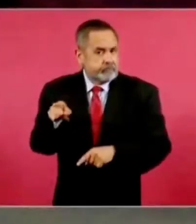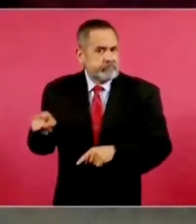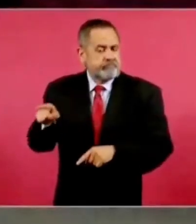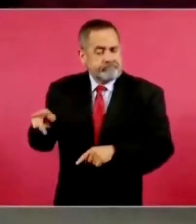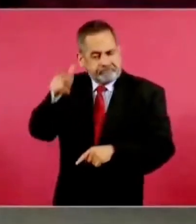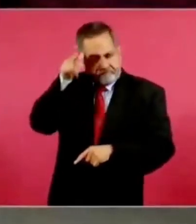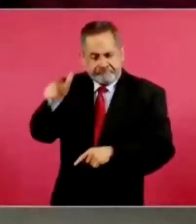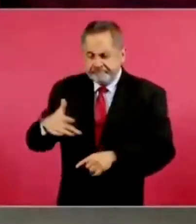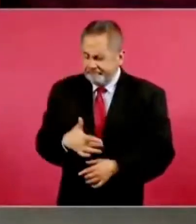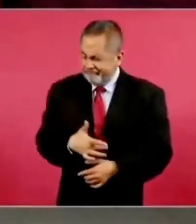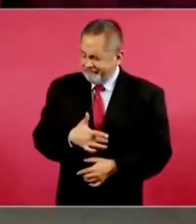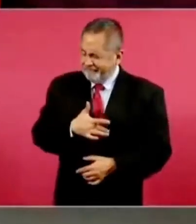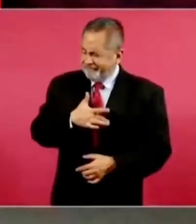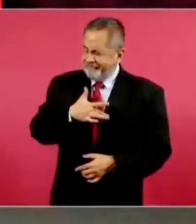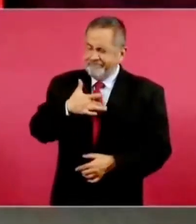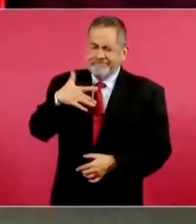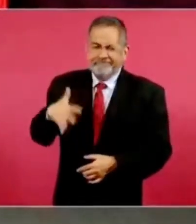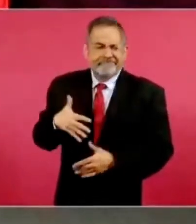profundamente humano,